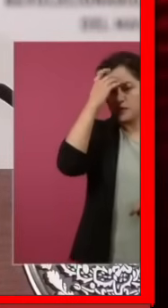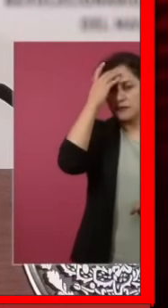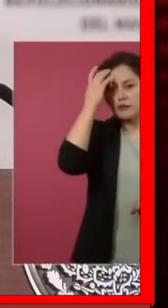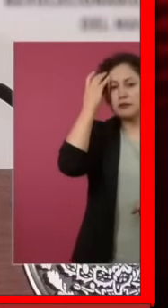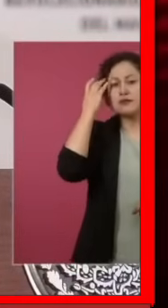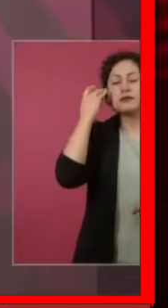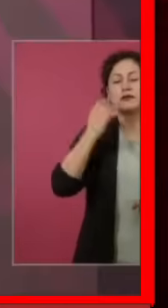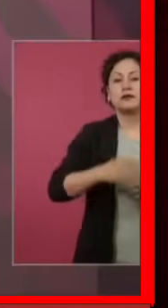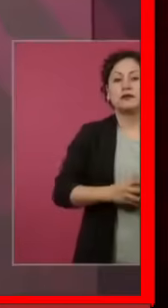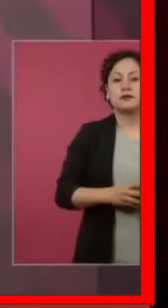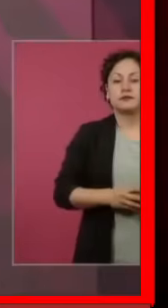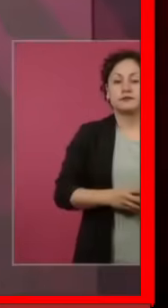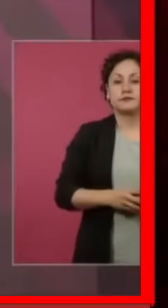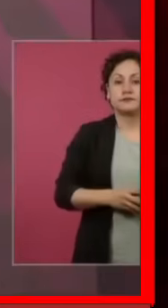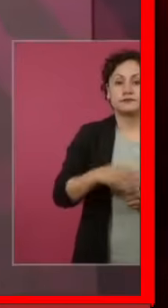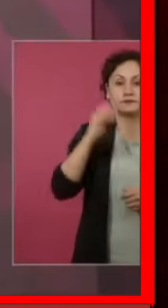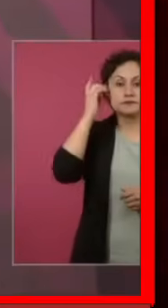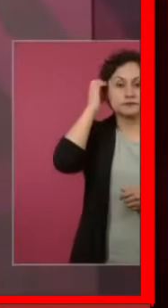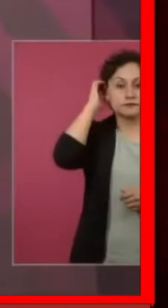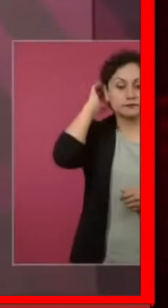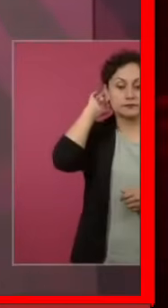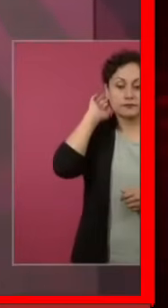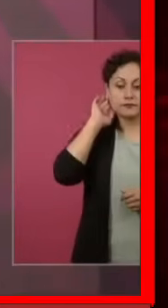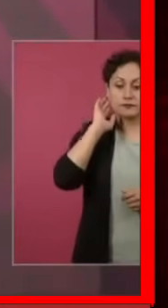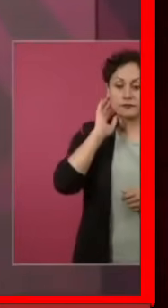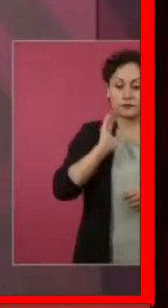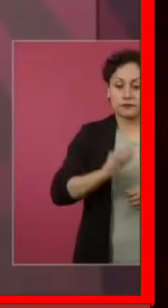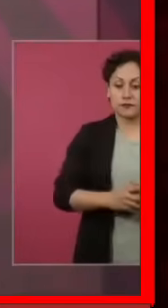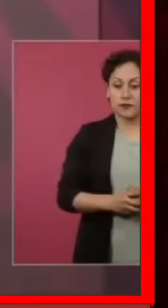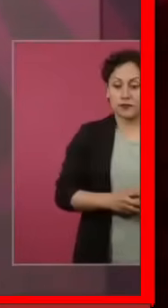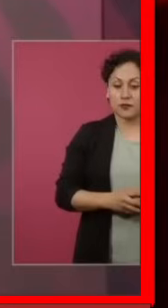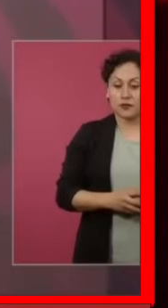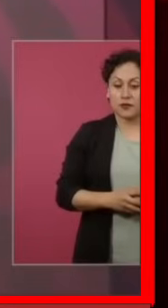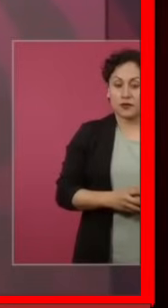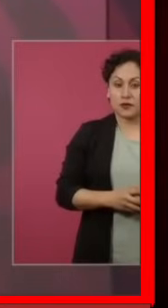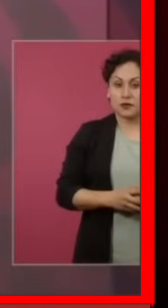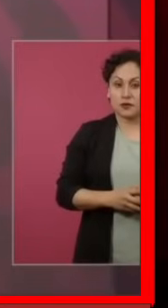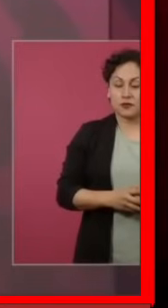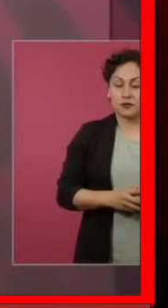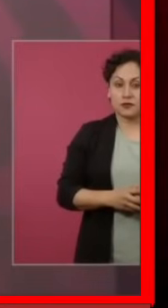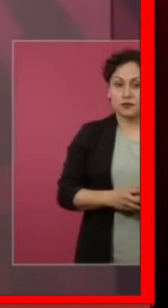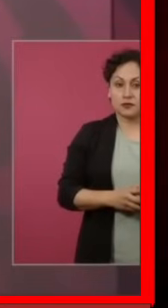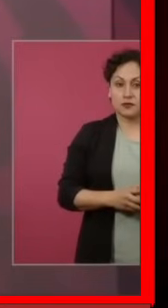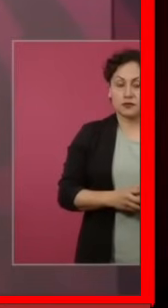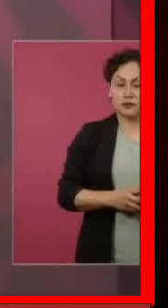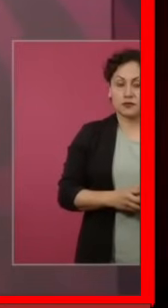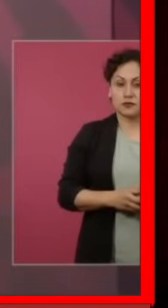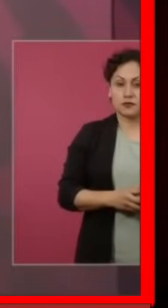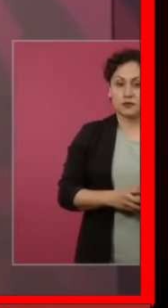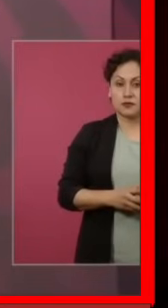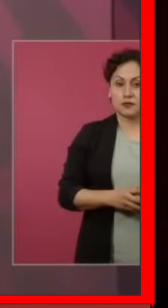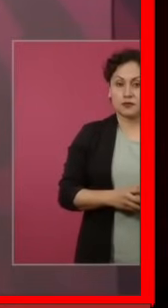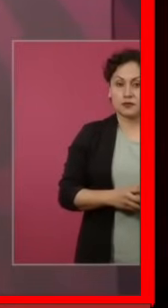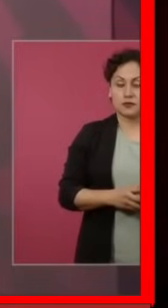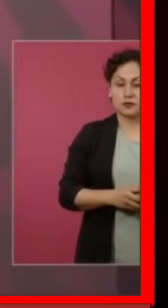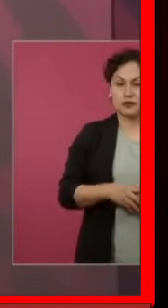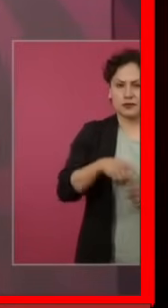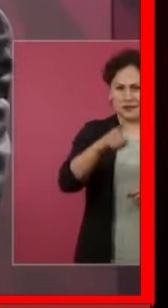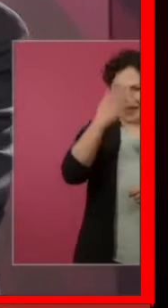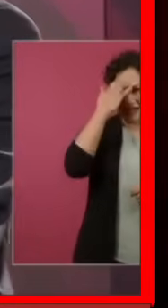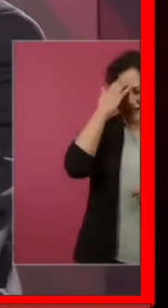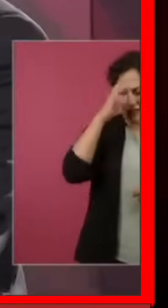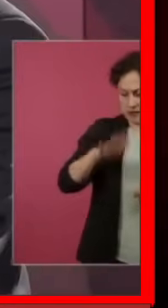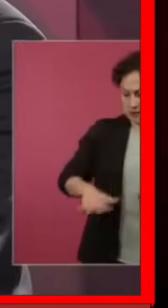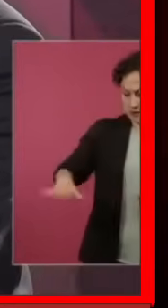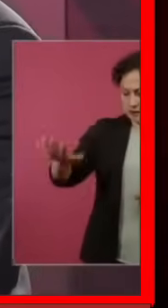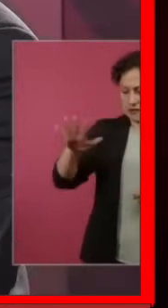está junto a este centro vacacional